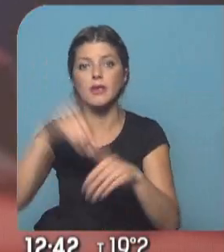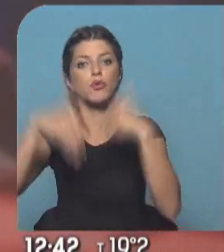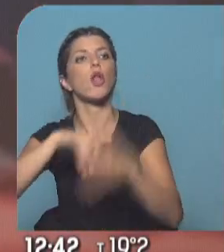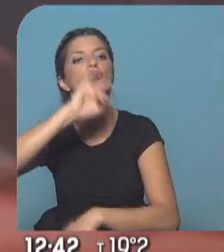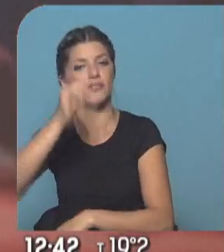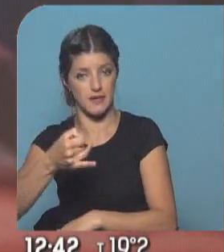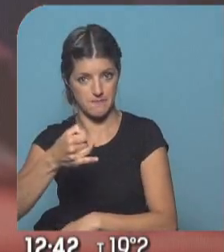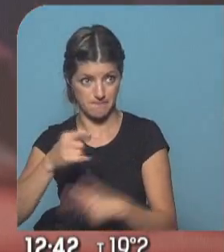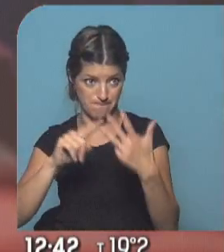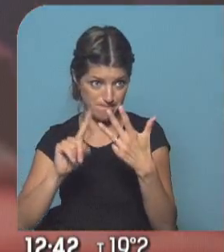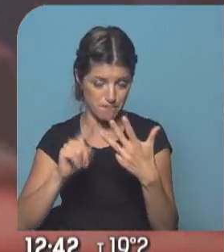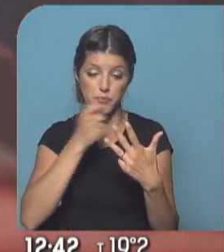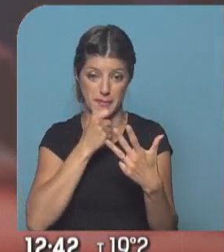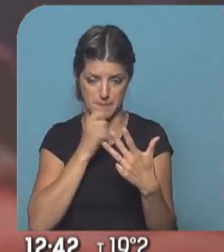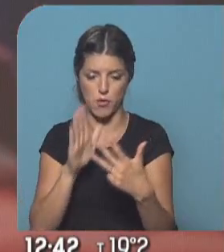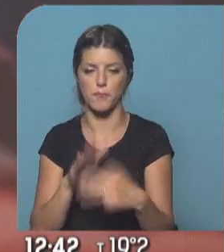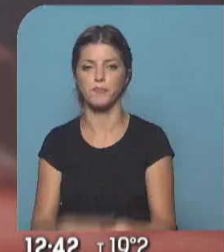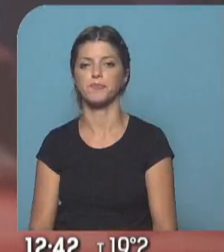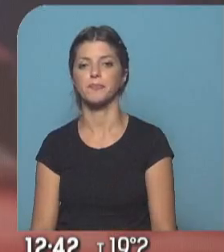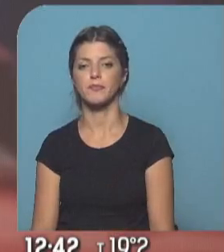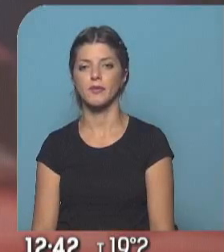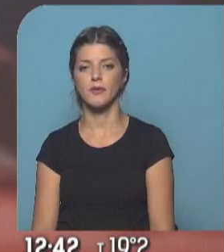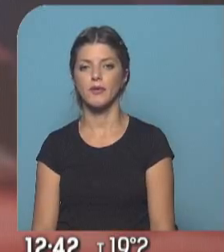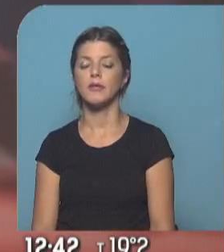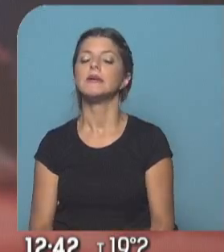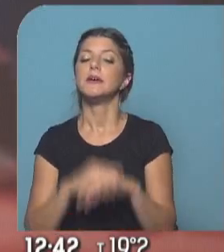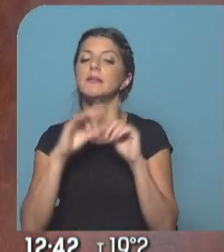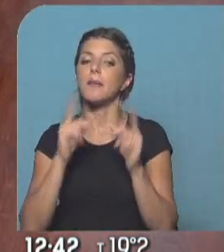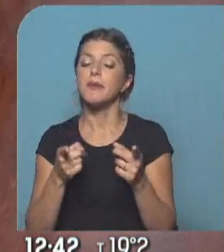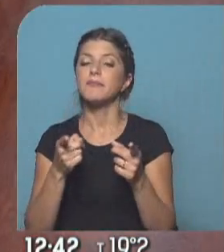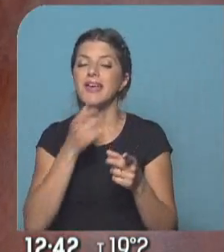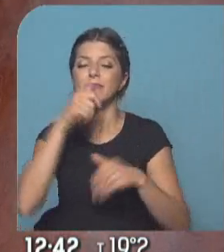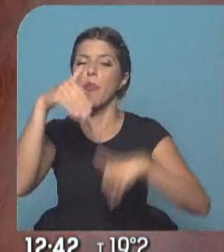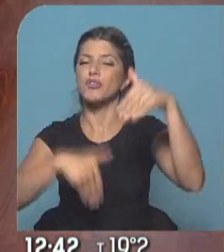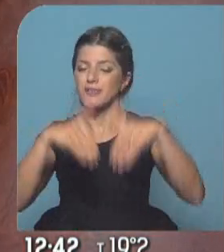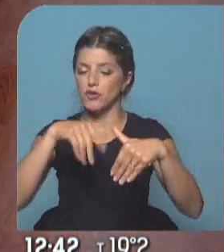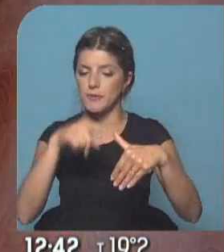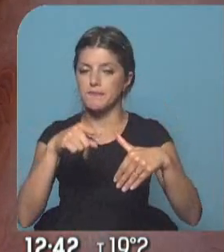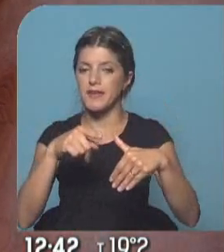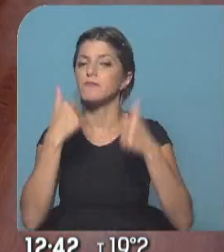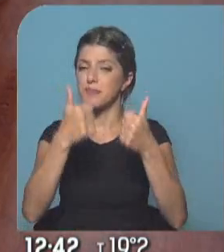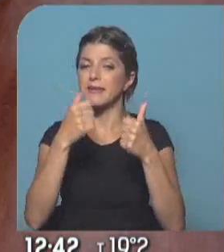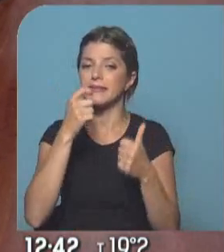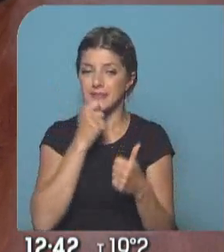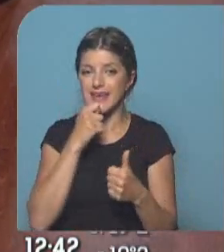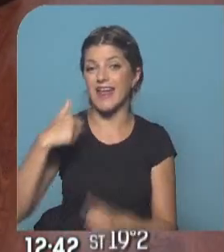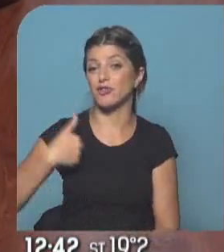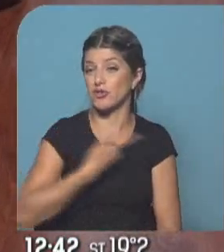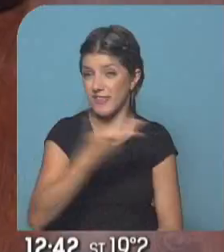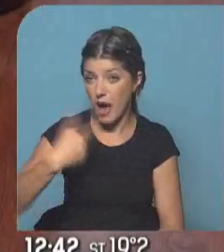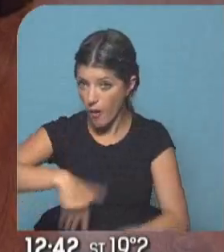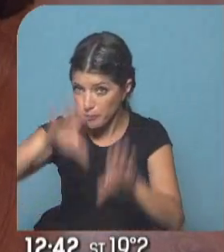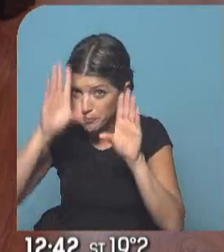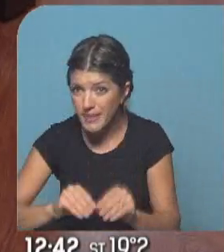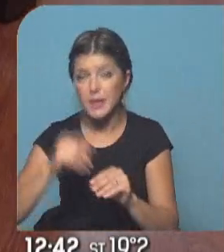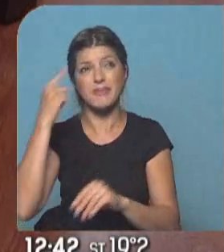sí. Hay una especie de consenso académico en relación a que los referéndums sirven cuando hay un consenso social grande alrededor de una